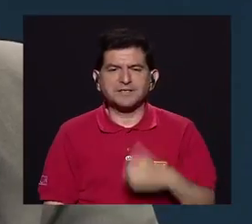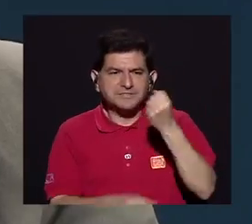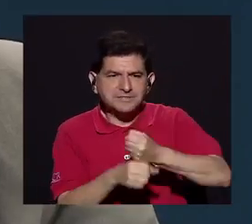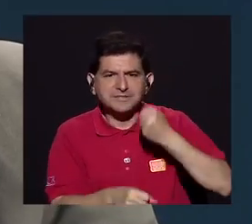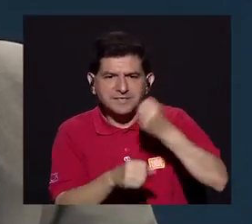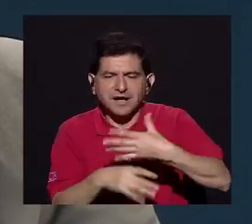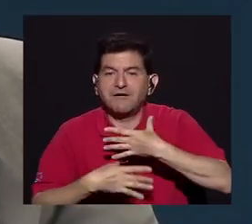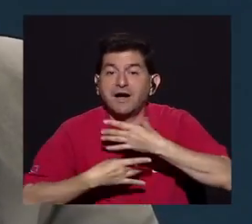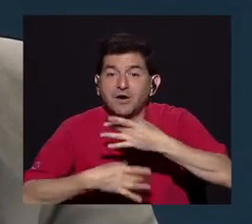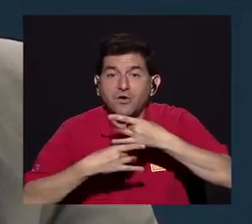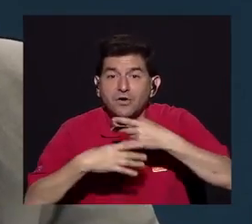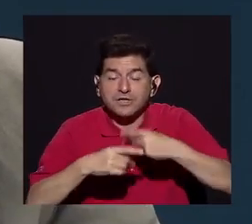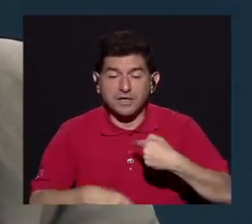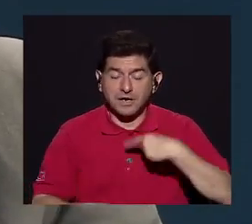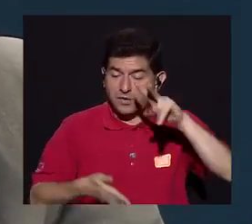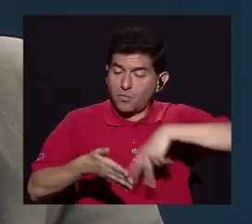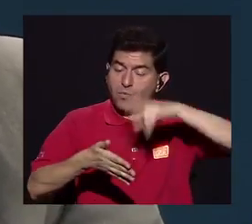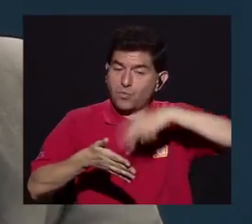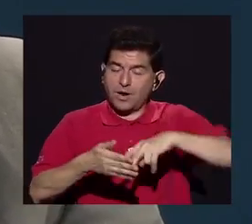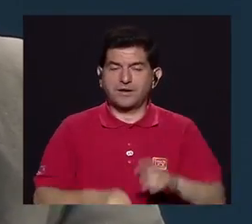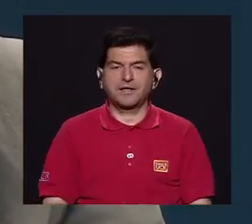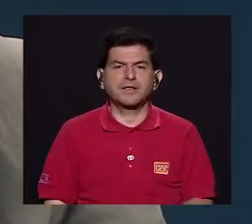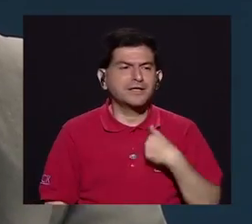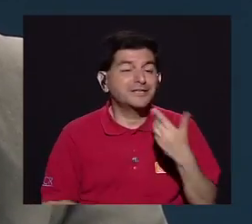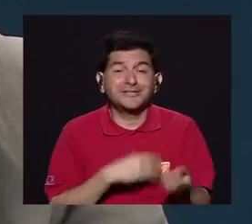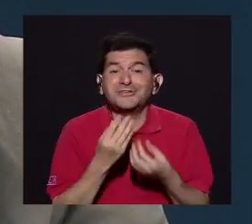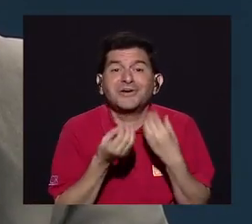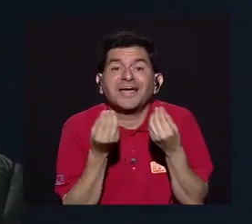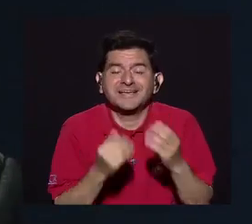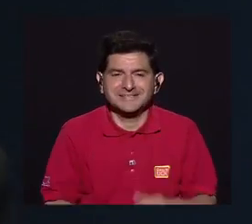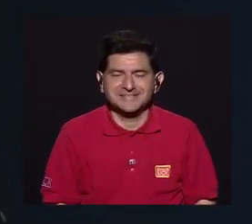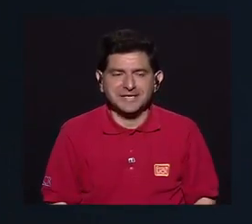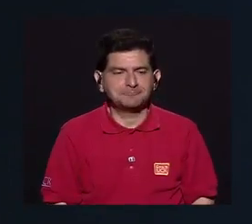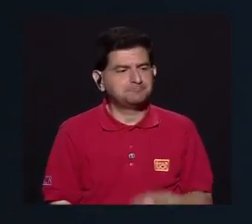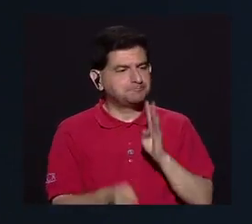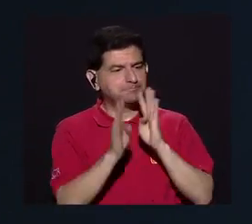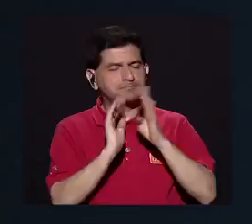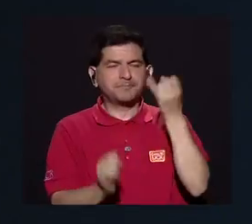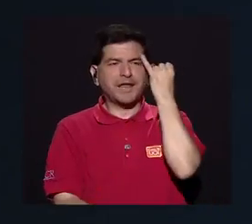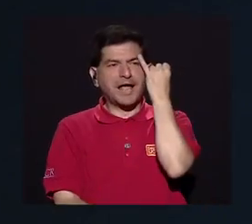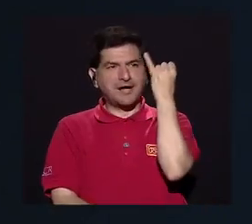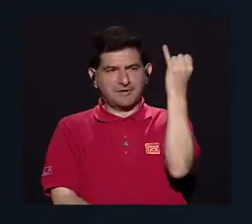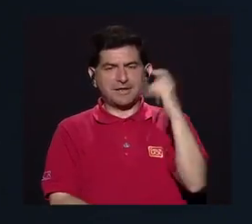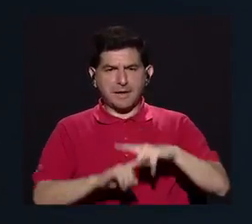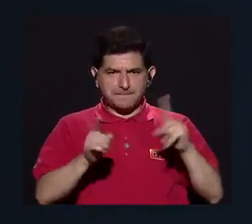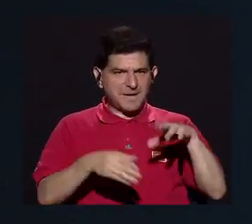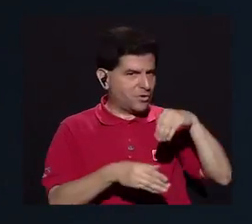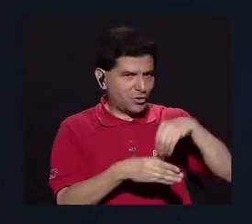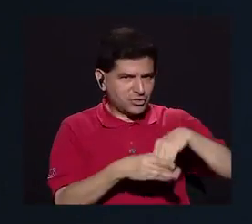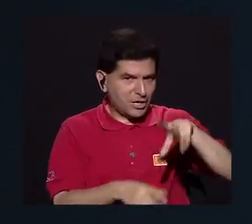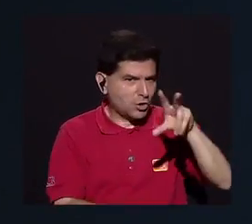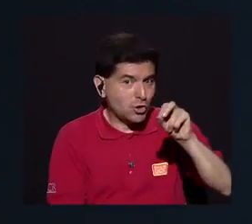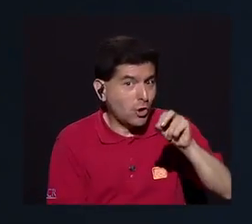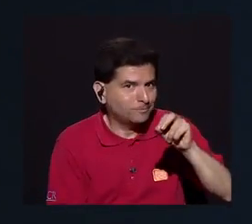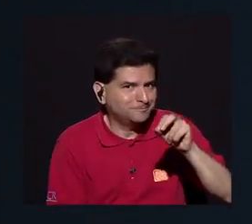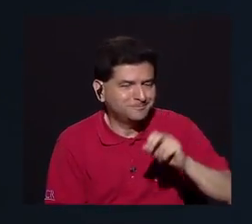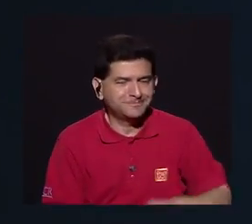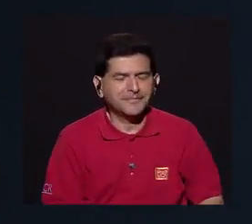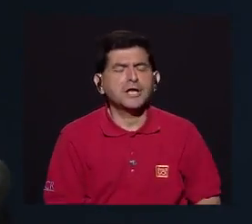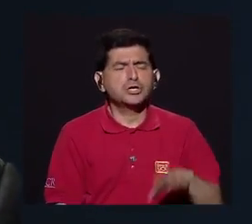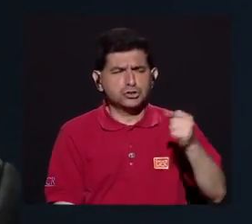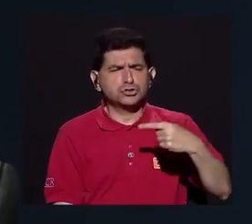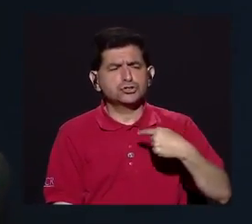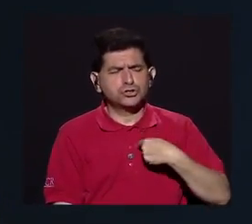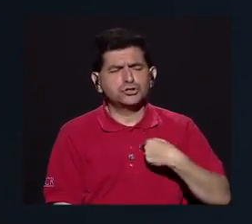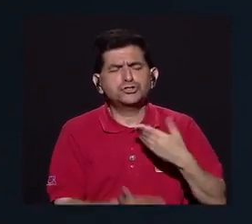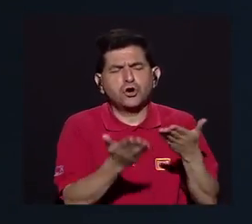hacerlo atractivo para uno como lector. Y entonces lo que hice fue platicar el concepto, pero no el contenido. Y entonces dije, sí,